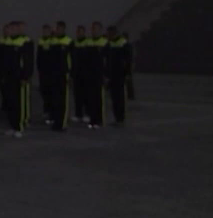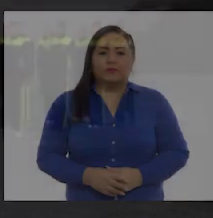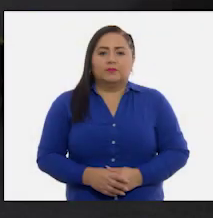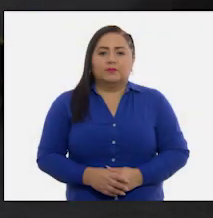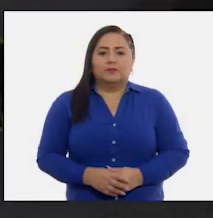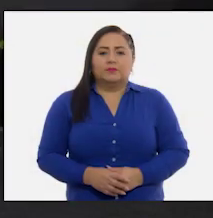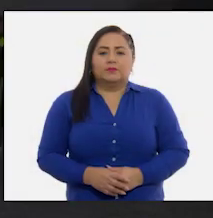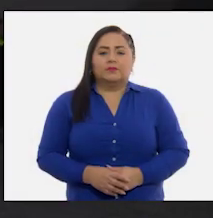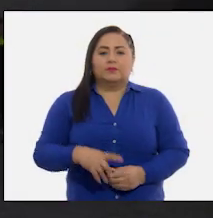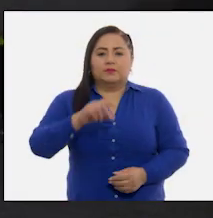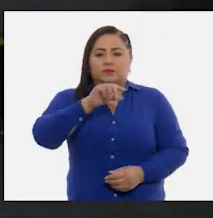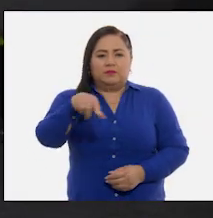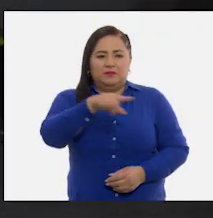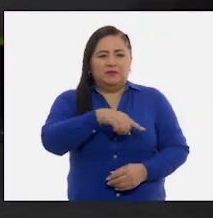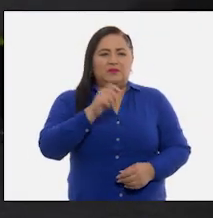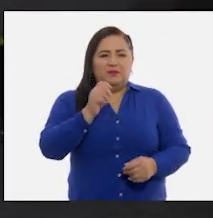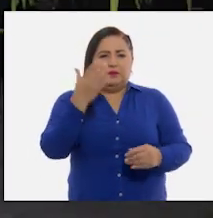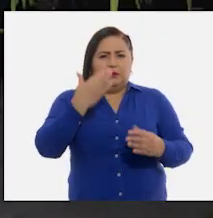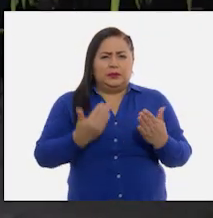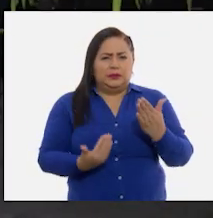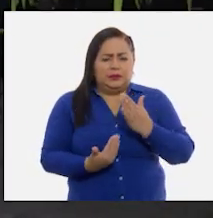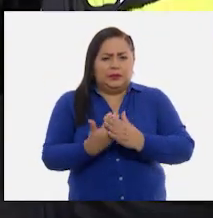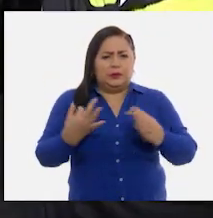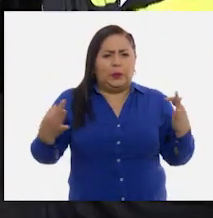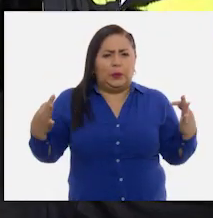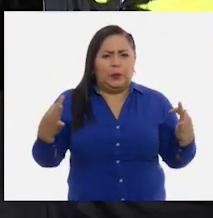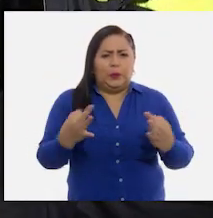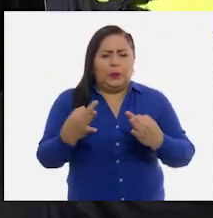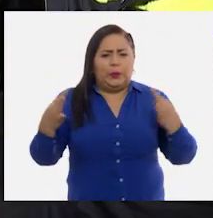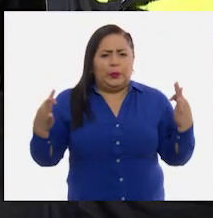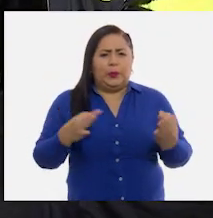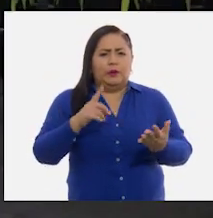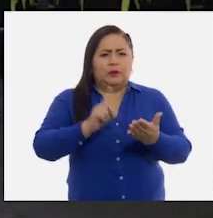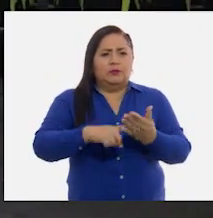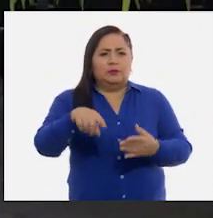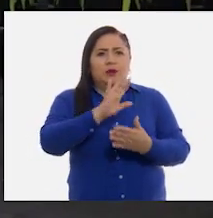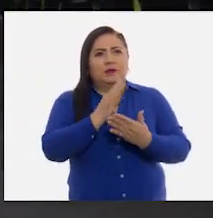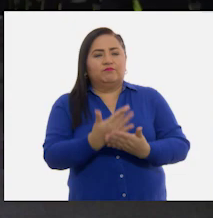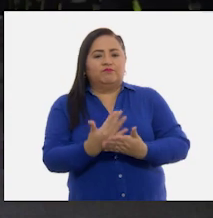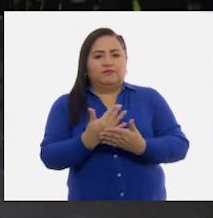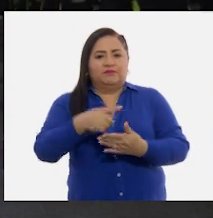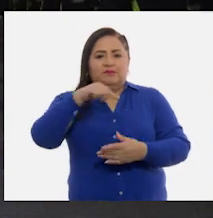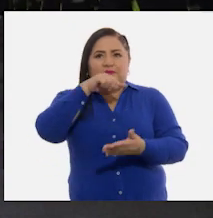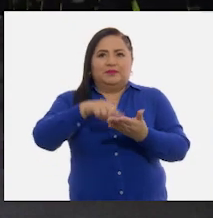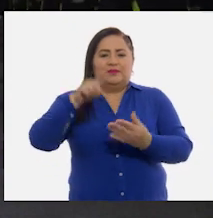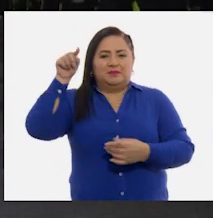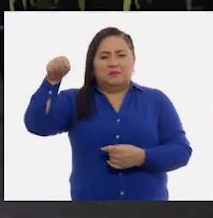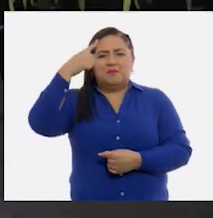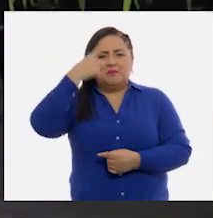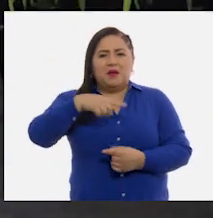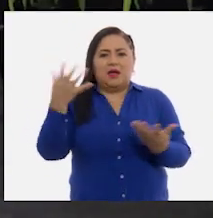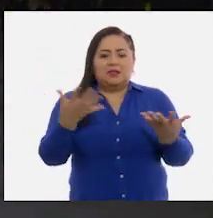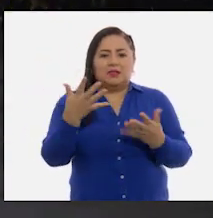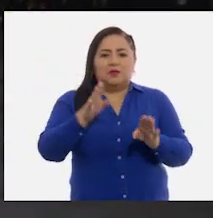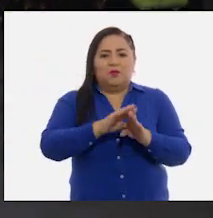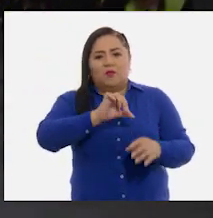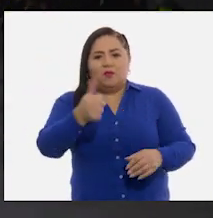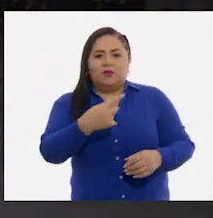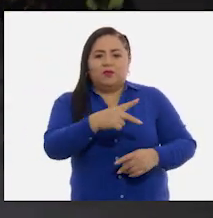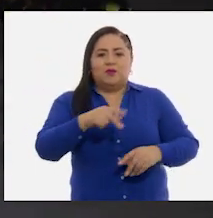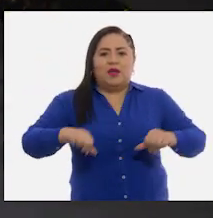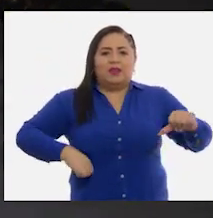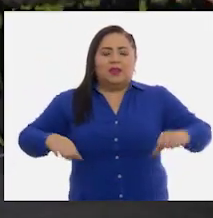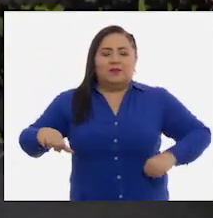En penumbras y con el intenso frío del amanecer, la bandera ya los espera en la explanada principal para realizar su siguiente